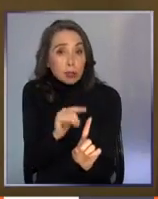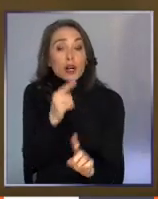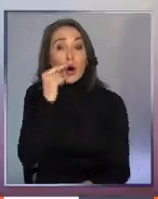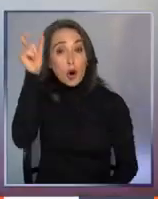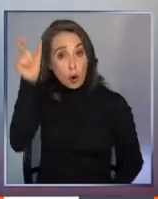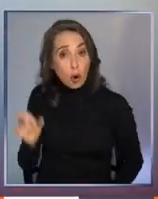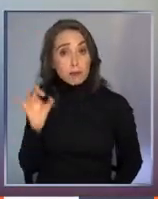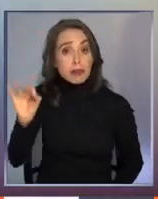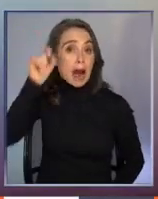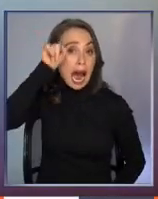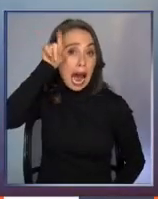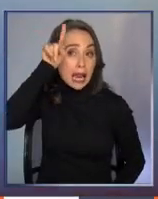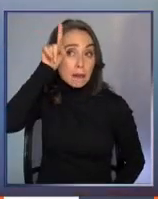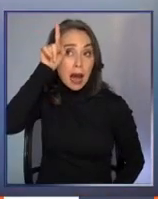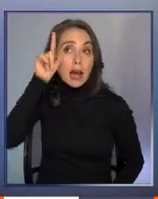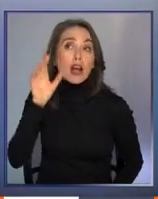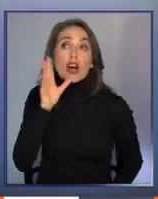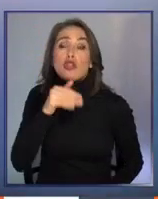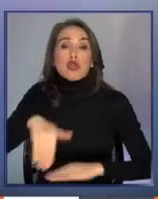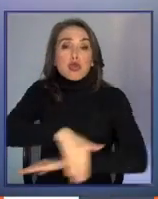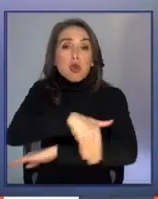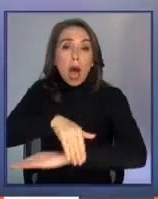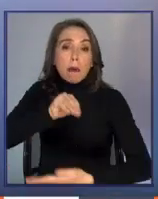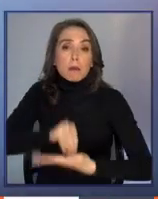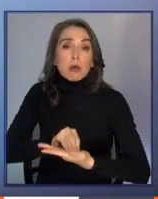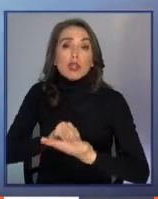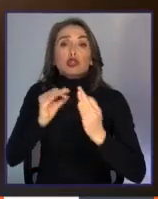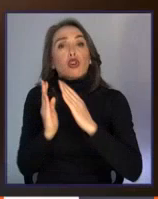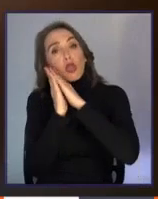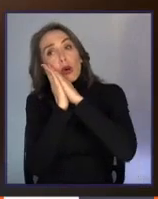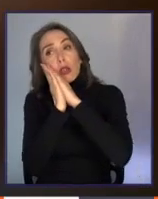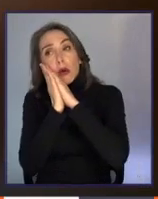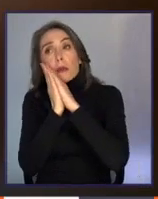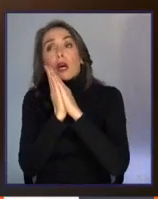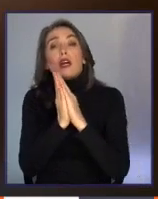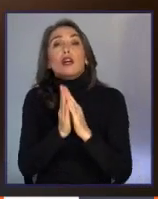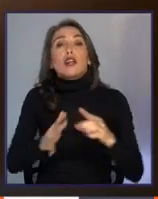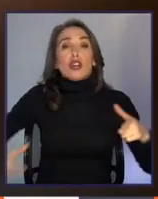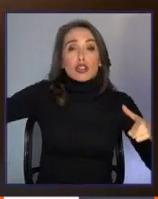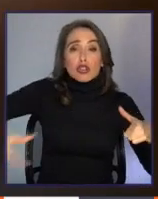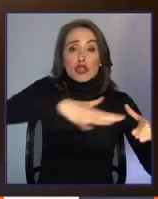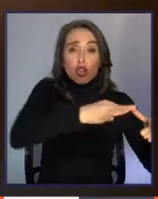ciudadano alemán no tiene domicilio oficial y sigue deambulando por toda la